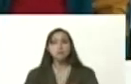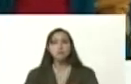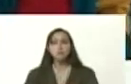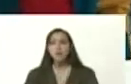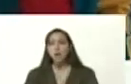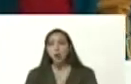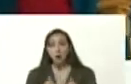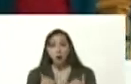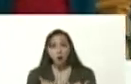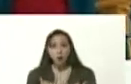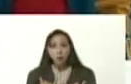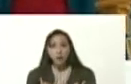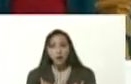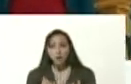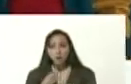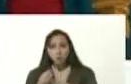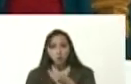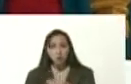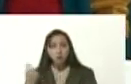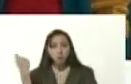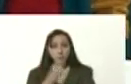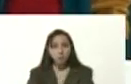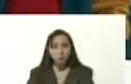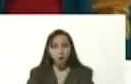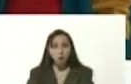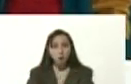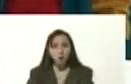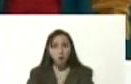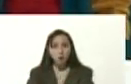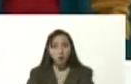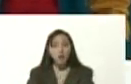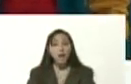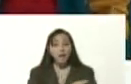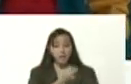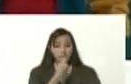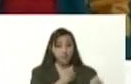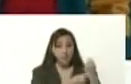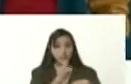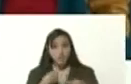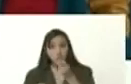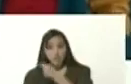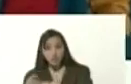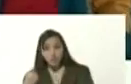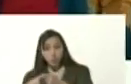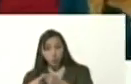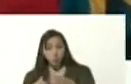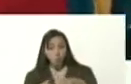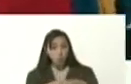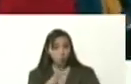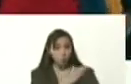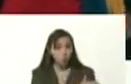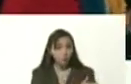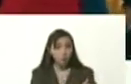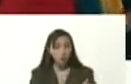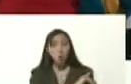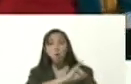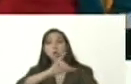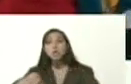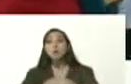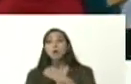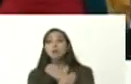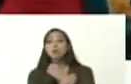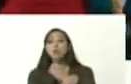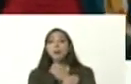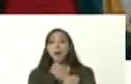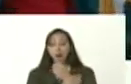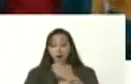Venezuela, pedido por los vendepatrias de la oposición, como Juanito Alimaña, debe significar,